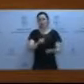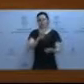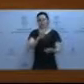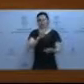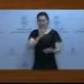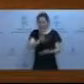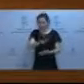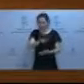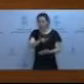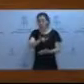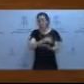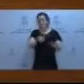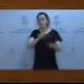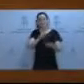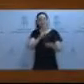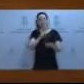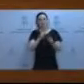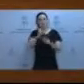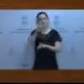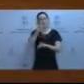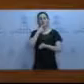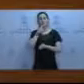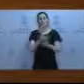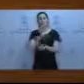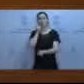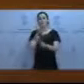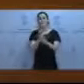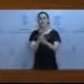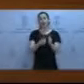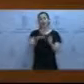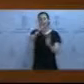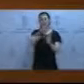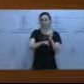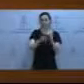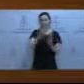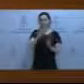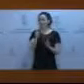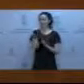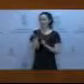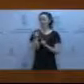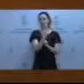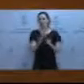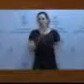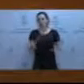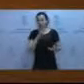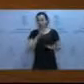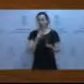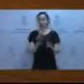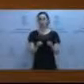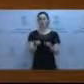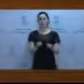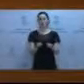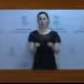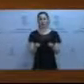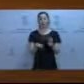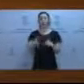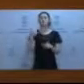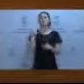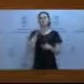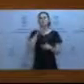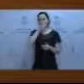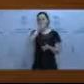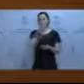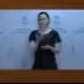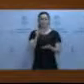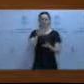plagio de la normativa estatal ya no lo es, y ahora hay que regularlo. En aquel informe desfavorable que el Gobierno socialista